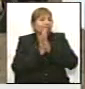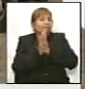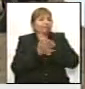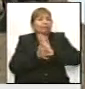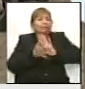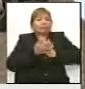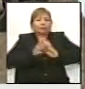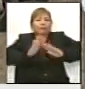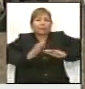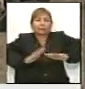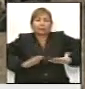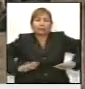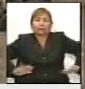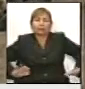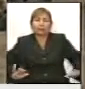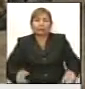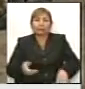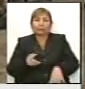tranquilidad. Acuérdate que